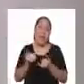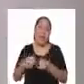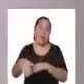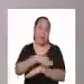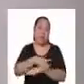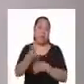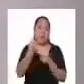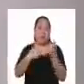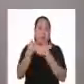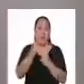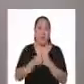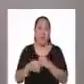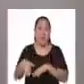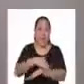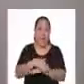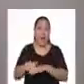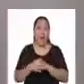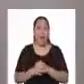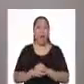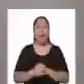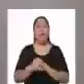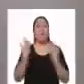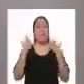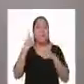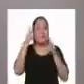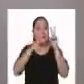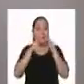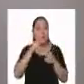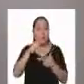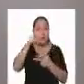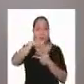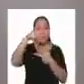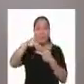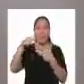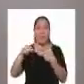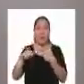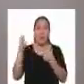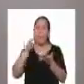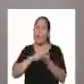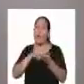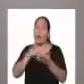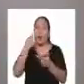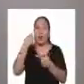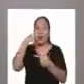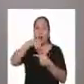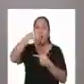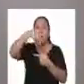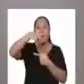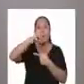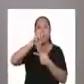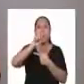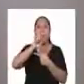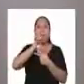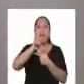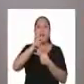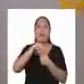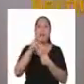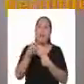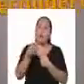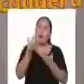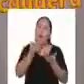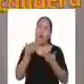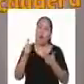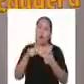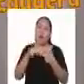o el comercio ambulatorio. Tal como vimos, eran tres los pregoneros más conocidos. El mercachifle, que vendía productos al por menor,